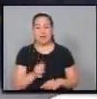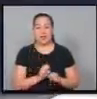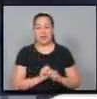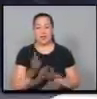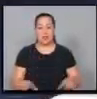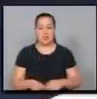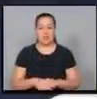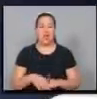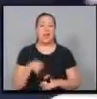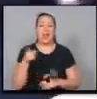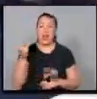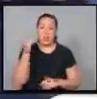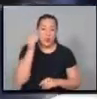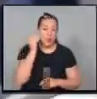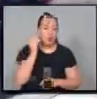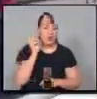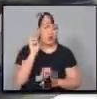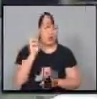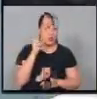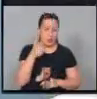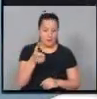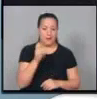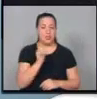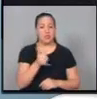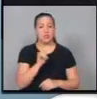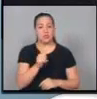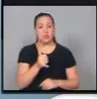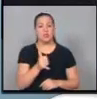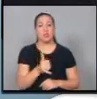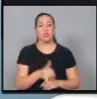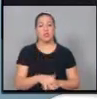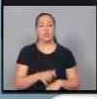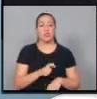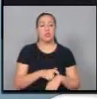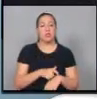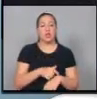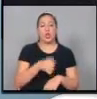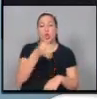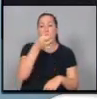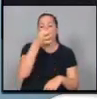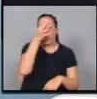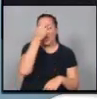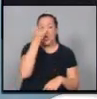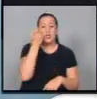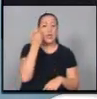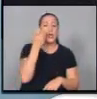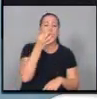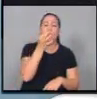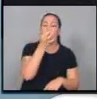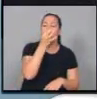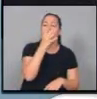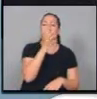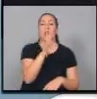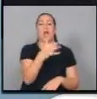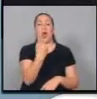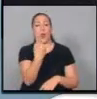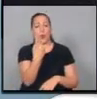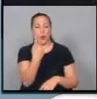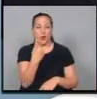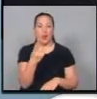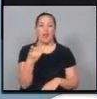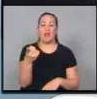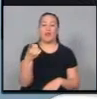Bueno, ¿escucharon el disparo anoche? Sí, a eso de las 12:20, una por ahí. Bueno, ustedes son los que